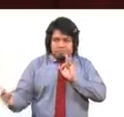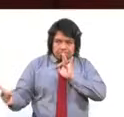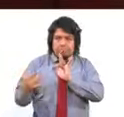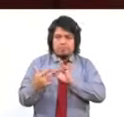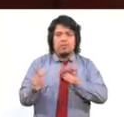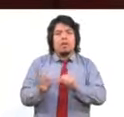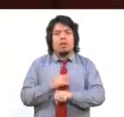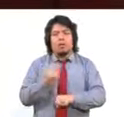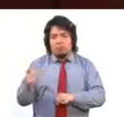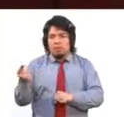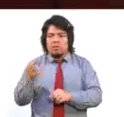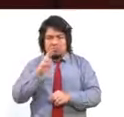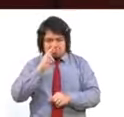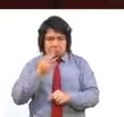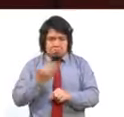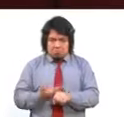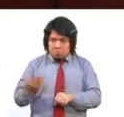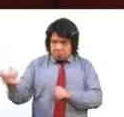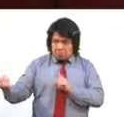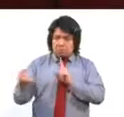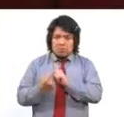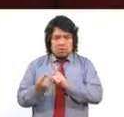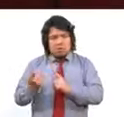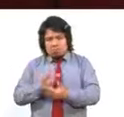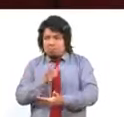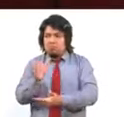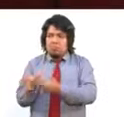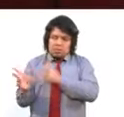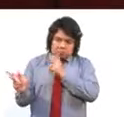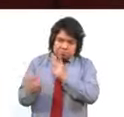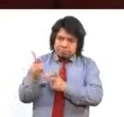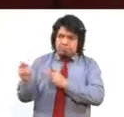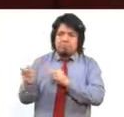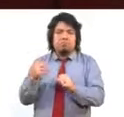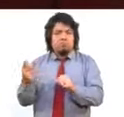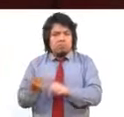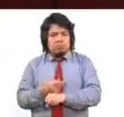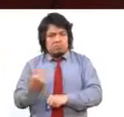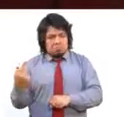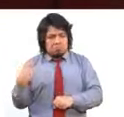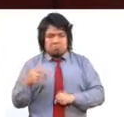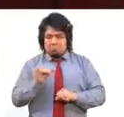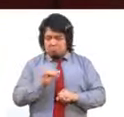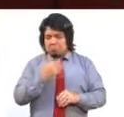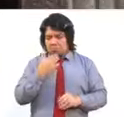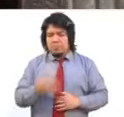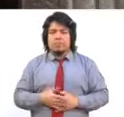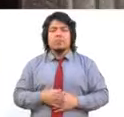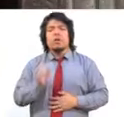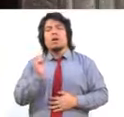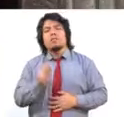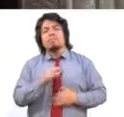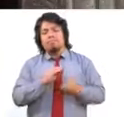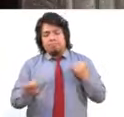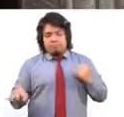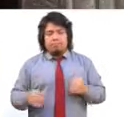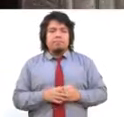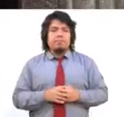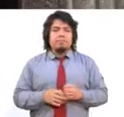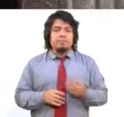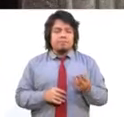responsables. Nos han permitido hacer algunas diligencias, ¿no? Estamos en eso. Finalmente, doctora, hoy va a